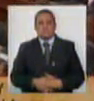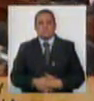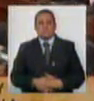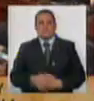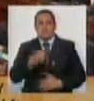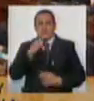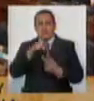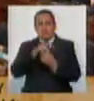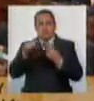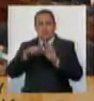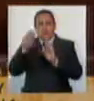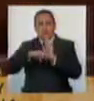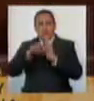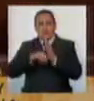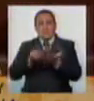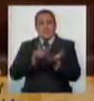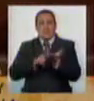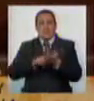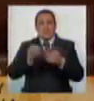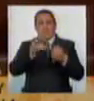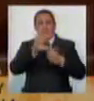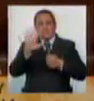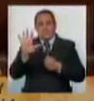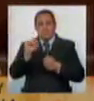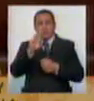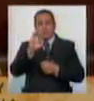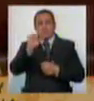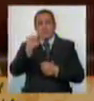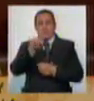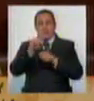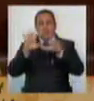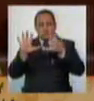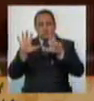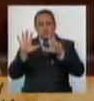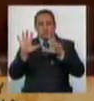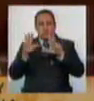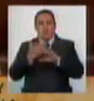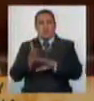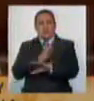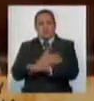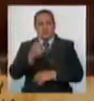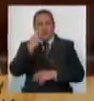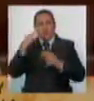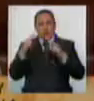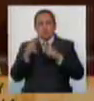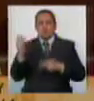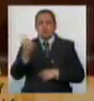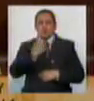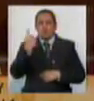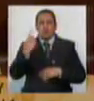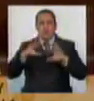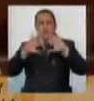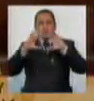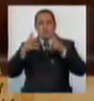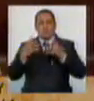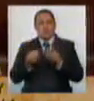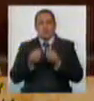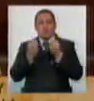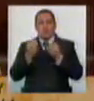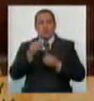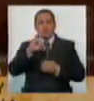Estos dos programas, Pensión 65 y Beca 18, han sido reconocidos internacionalmente con los